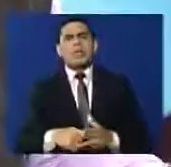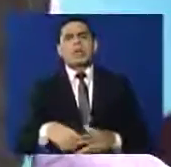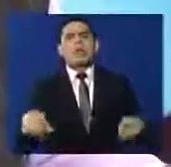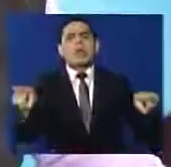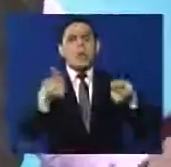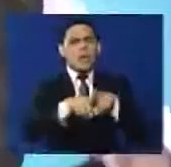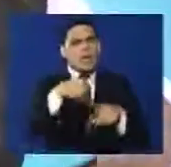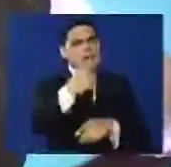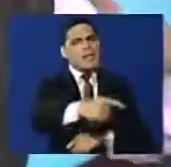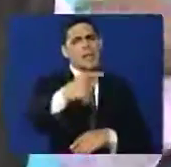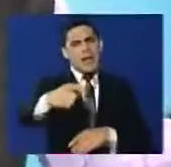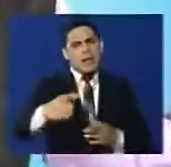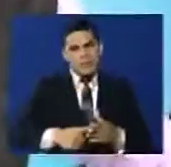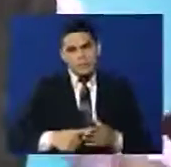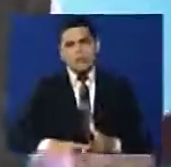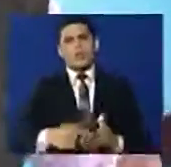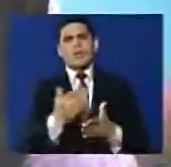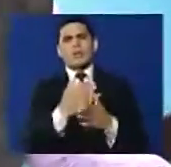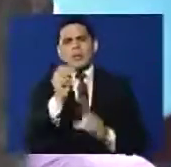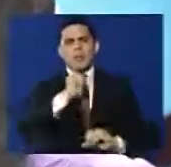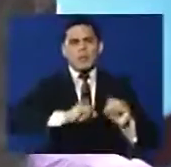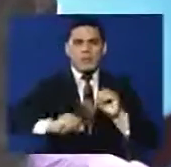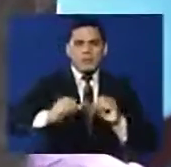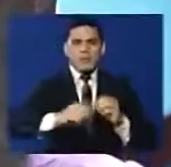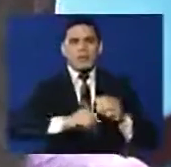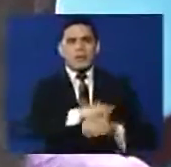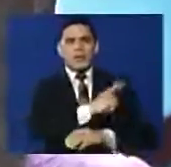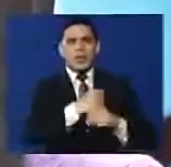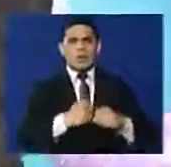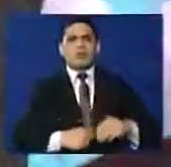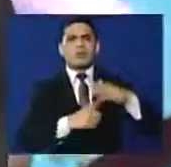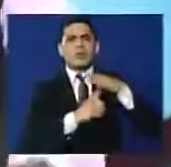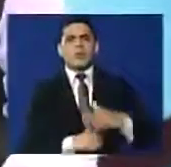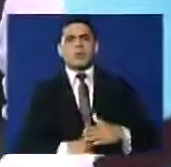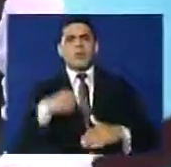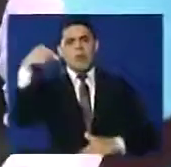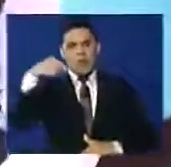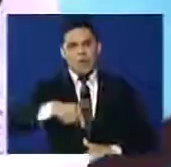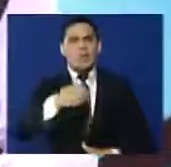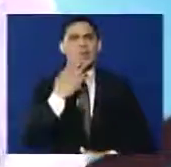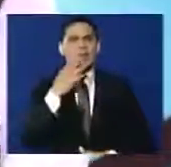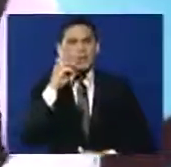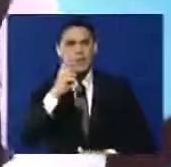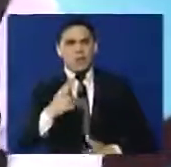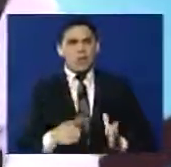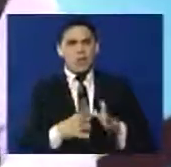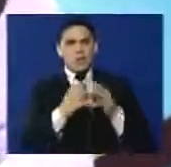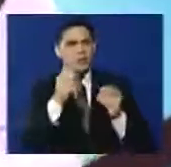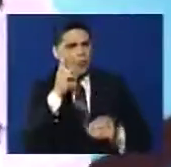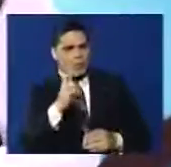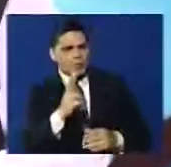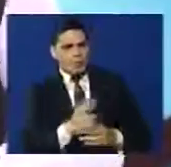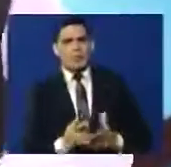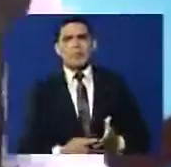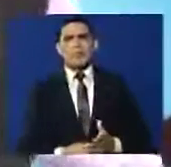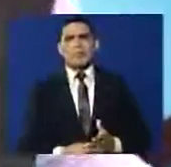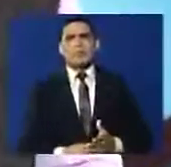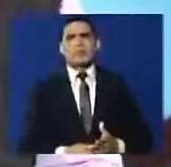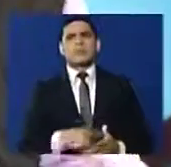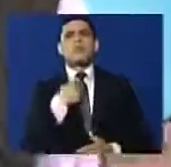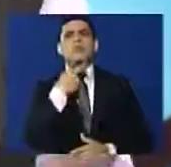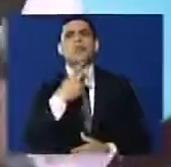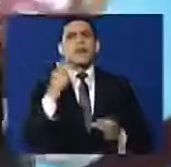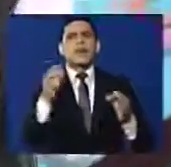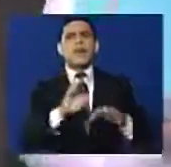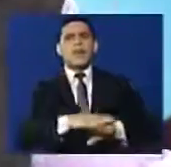igualdad, levantó las banderas de la injusticia en contra del abuso de poder, y ahorita que han habido signos claros de todo eso, no han levantado su